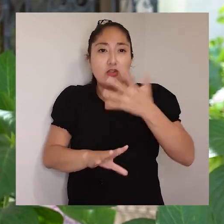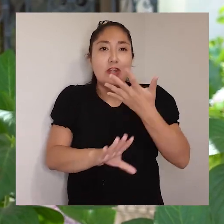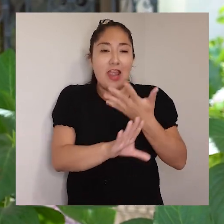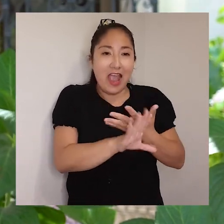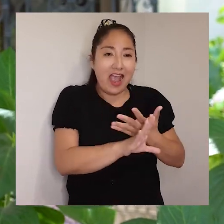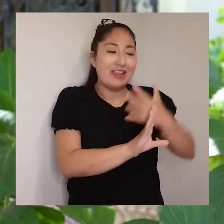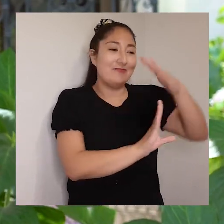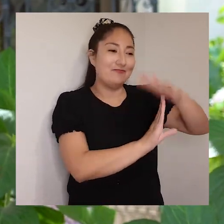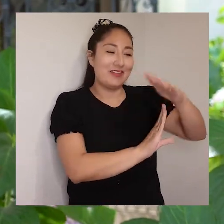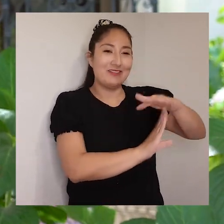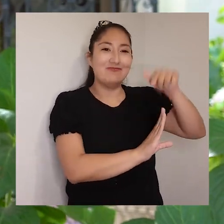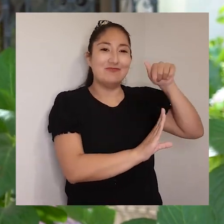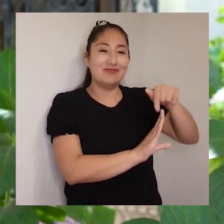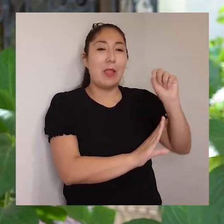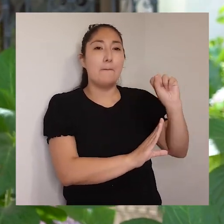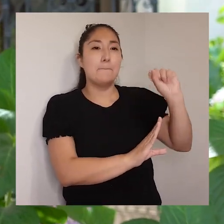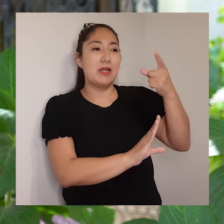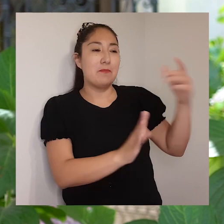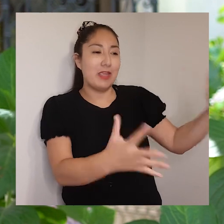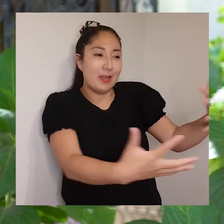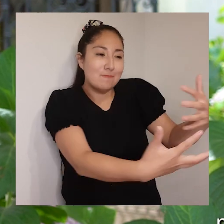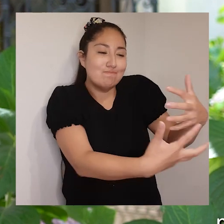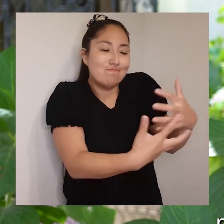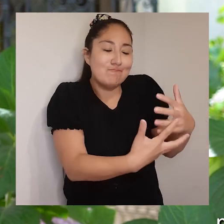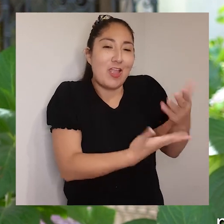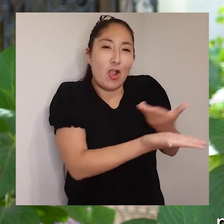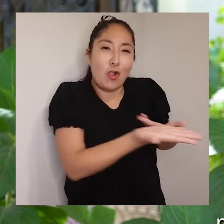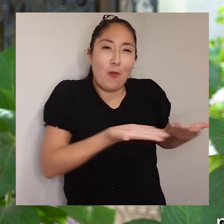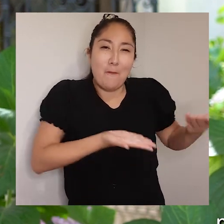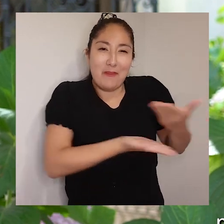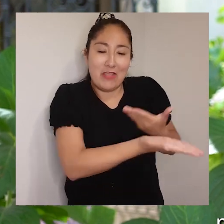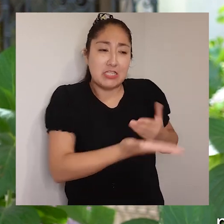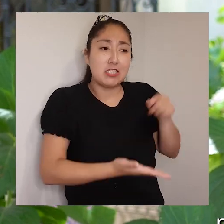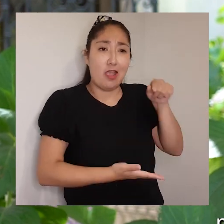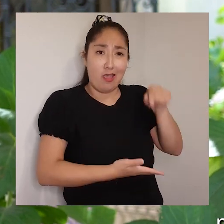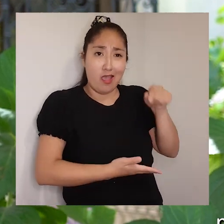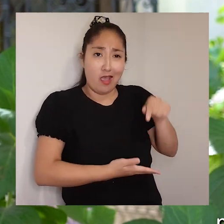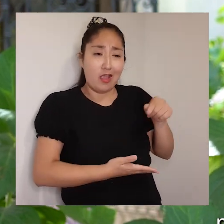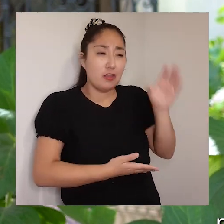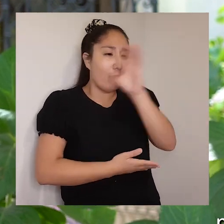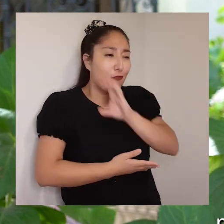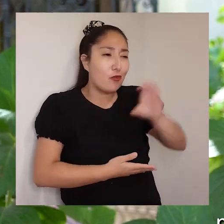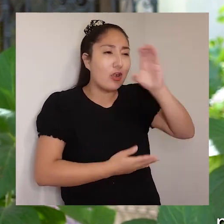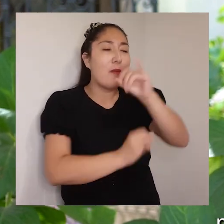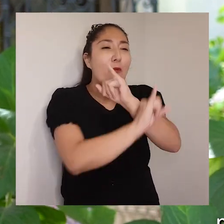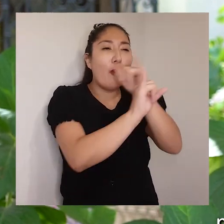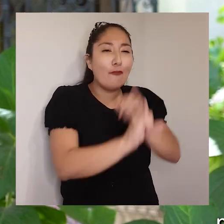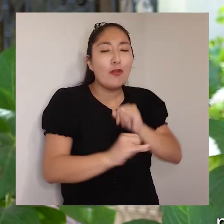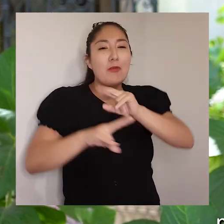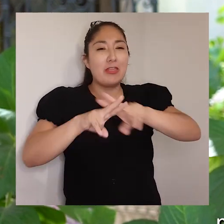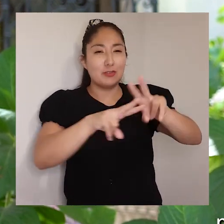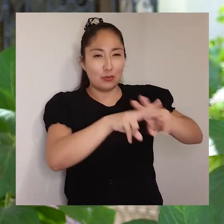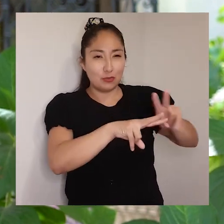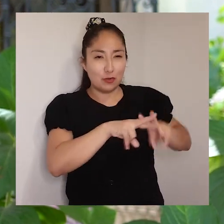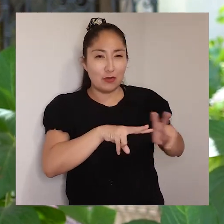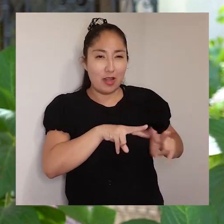espacio de atención que se denomina primera acogida en convivencia. Es una instancia en la cual se buscan posibilidades con las partes